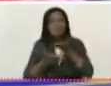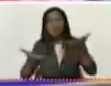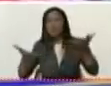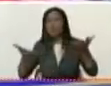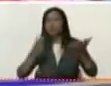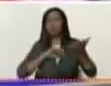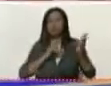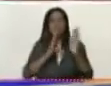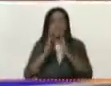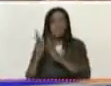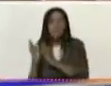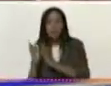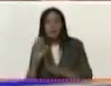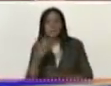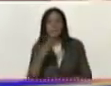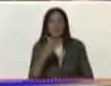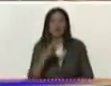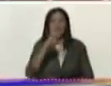comandante, quiero informarle,